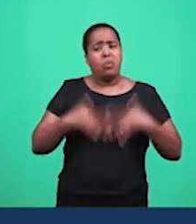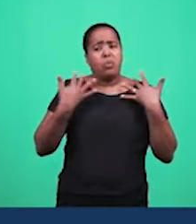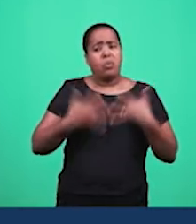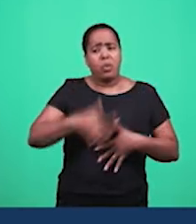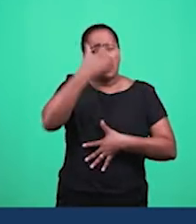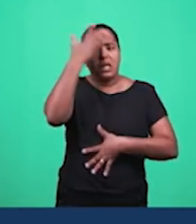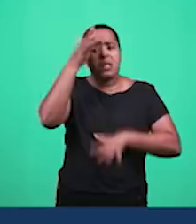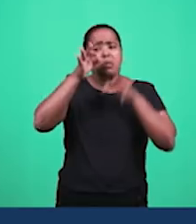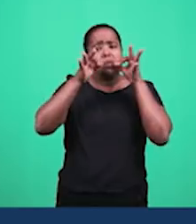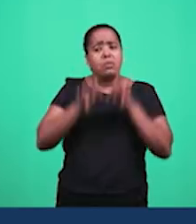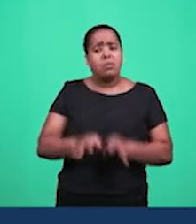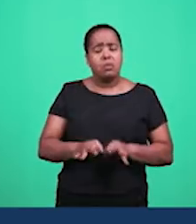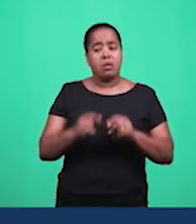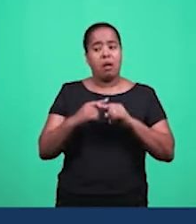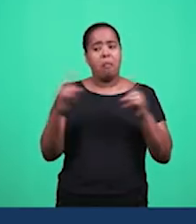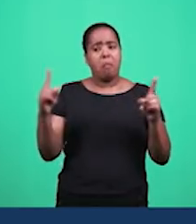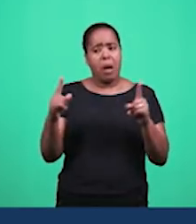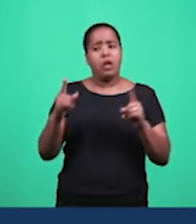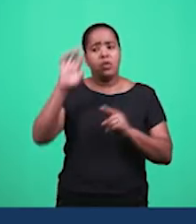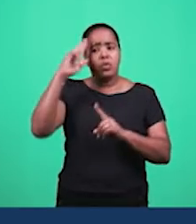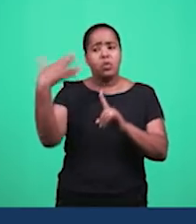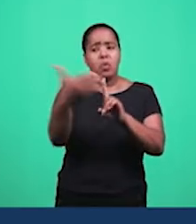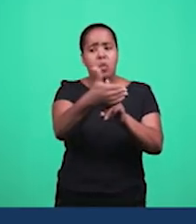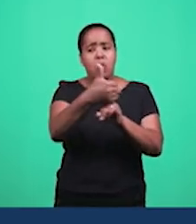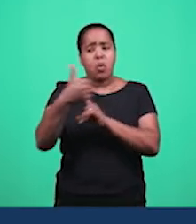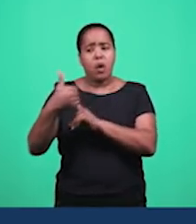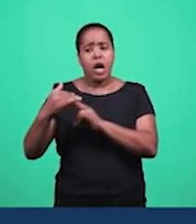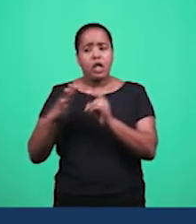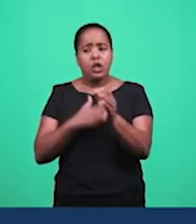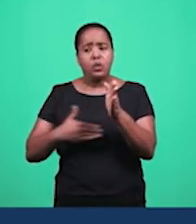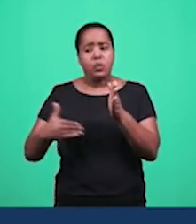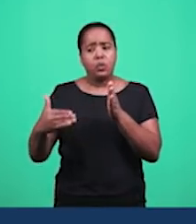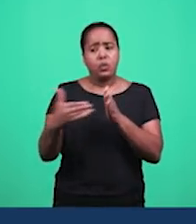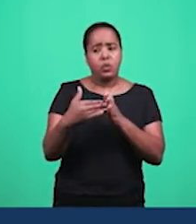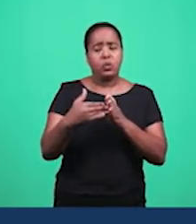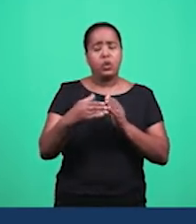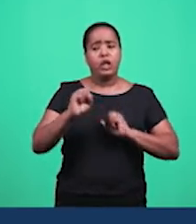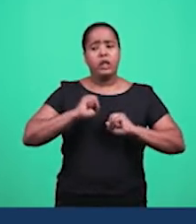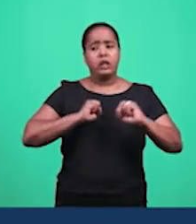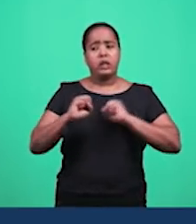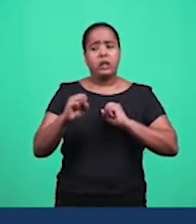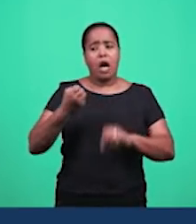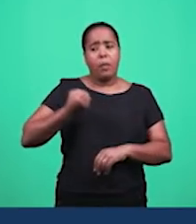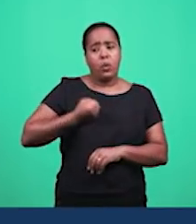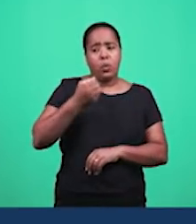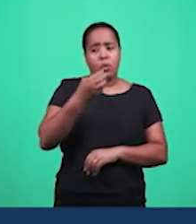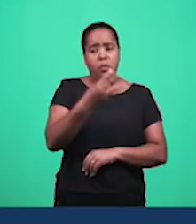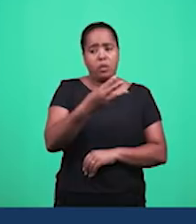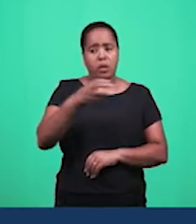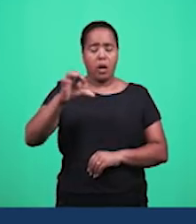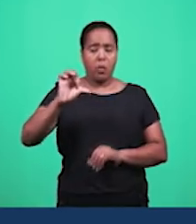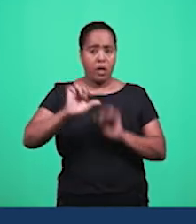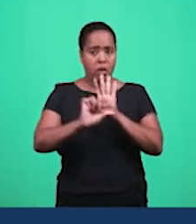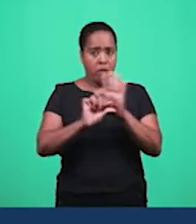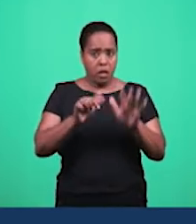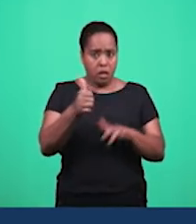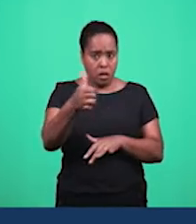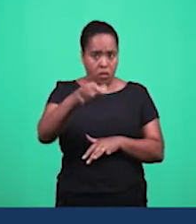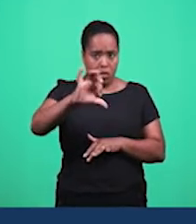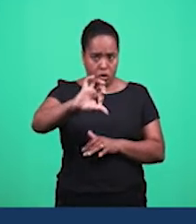aflicciones del justo pero de todas ellas le librará jehová salmo 34 19